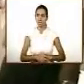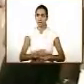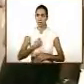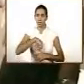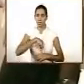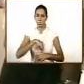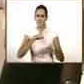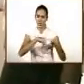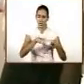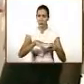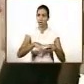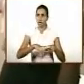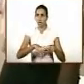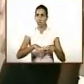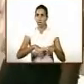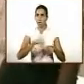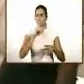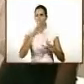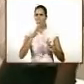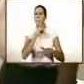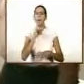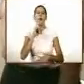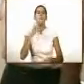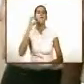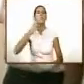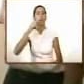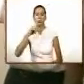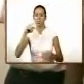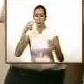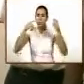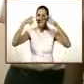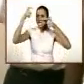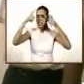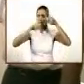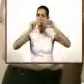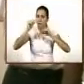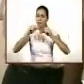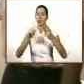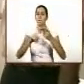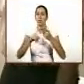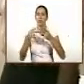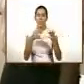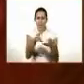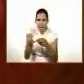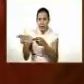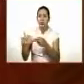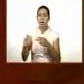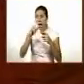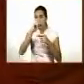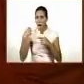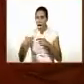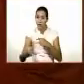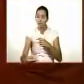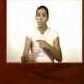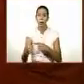unos otros niños, un tal Fidel, un tal Che, y una tal guerrilla y no sé qué más. Y después pasan los años, y aquí